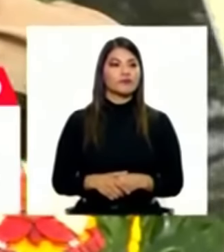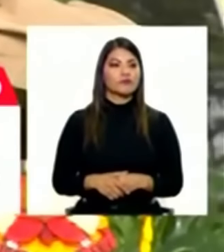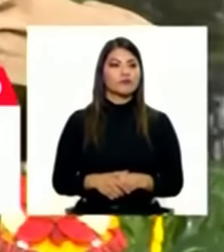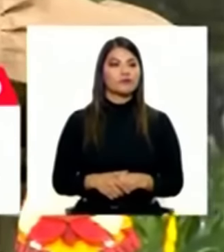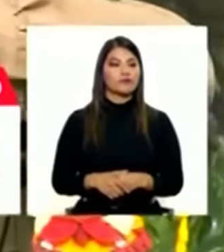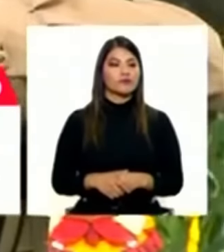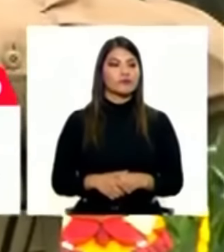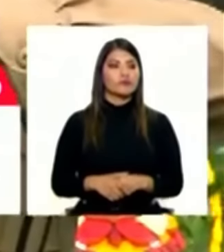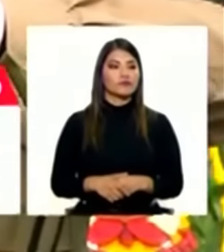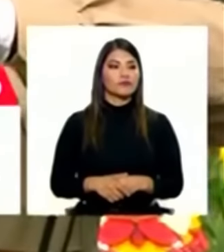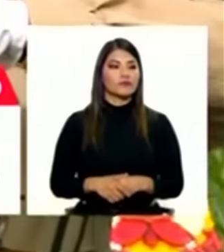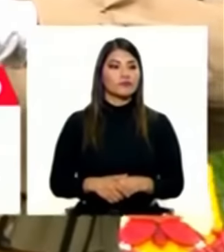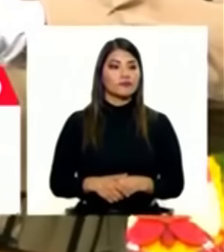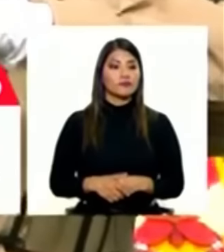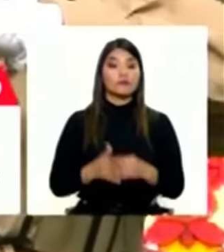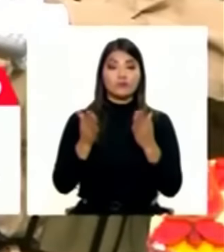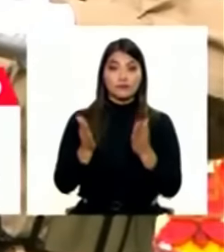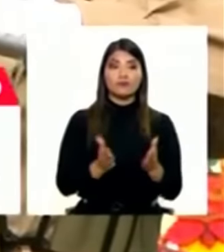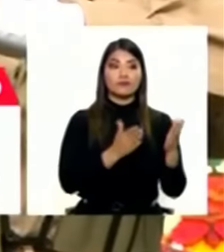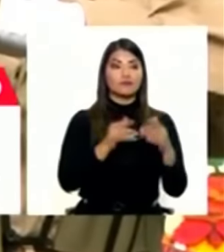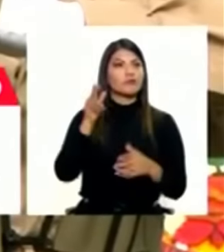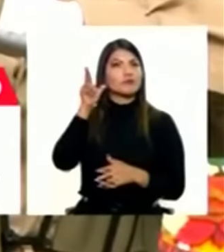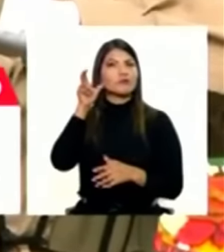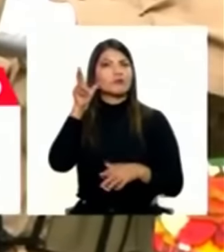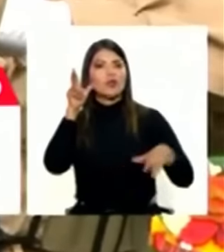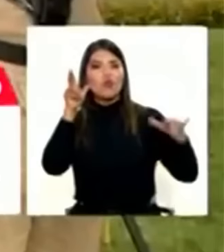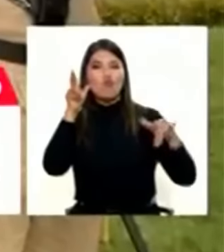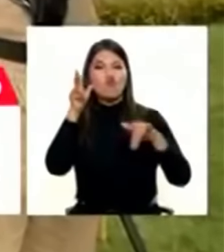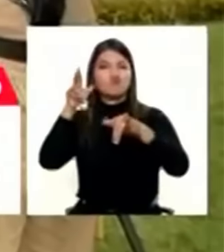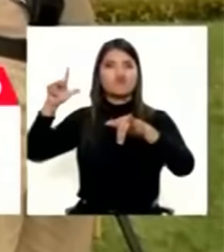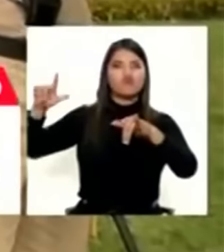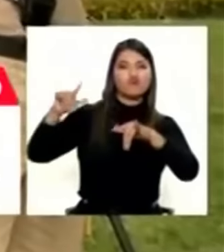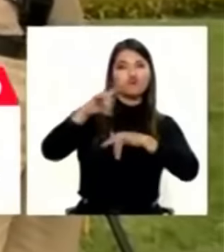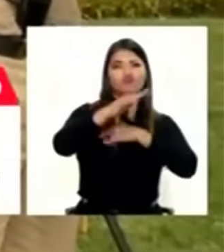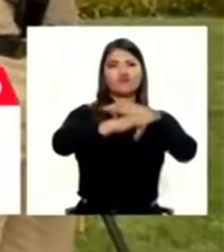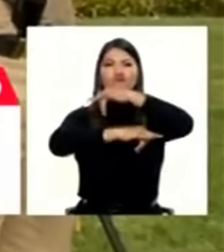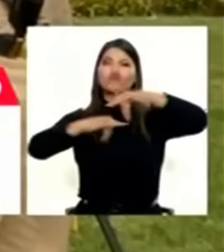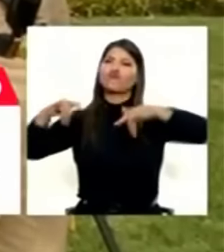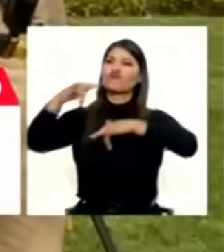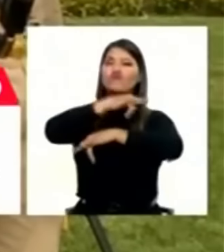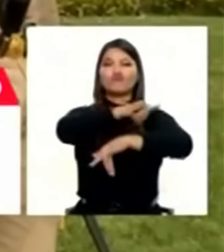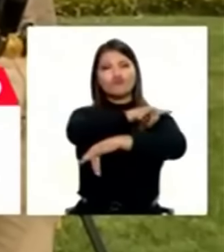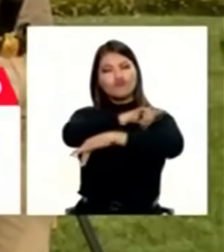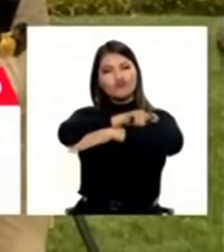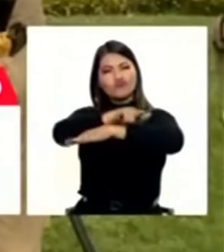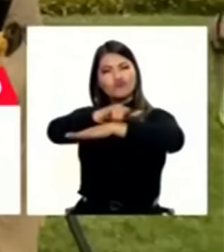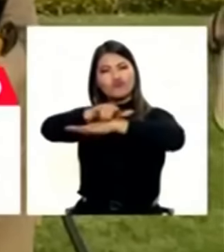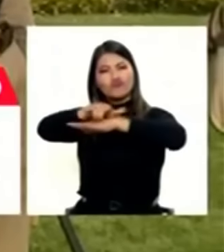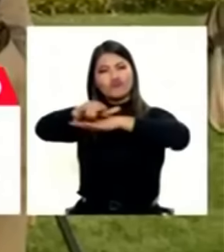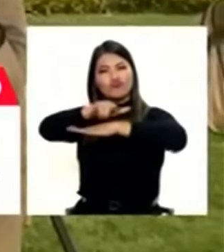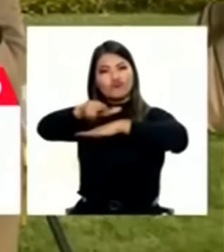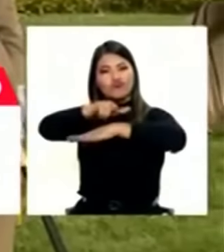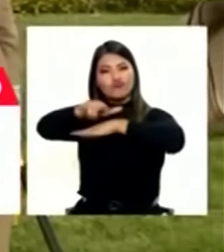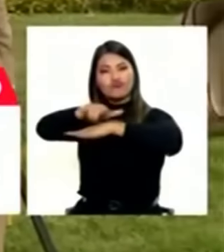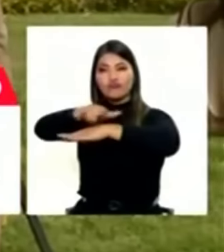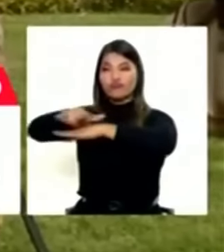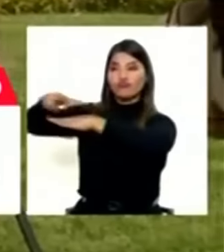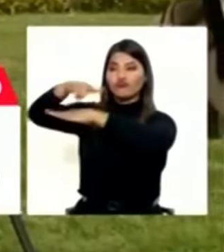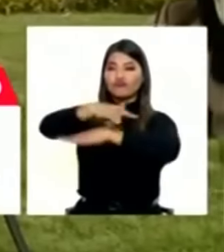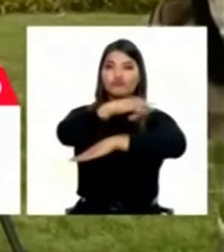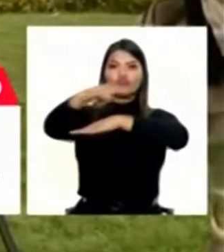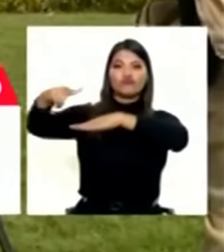Ya podemos escuchar las aeronaves que empiezan a despegar de la pista que se ubica acá en la